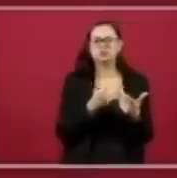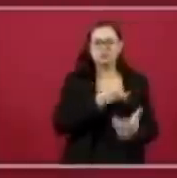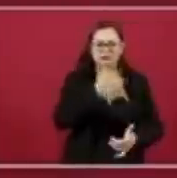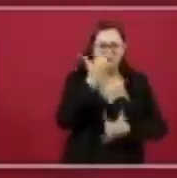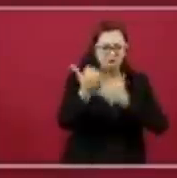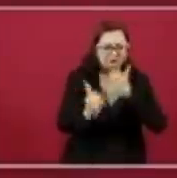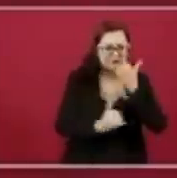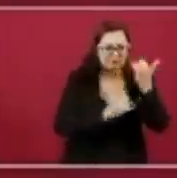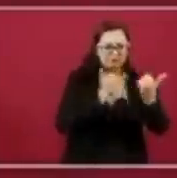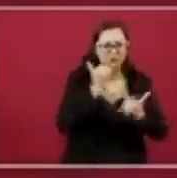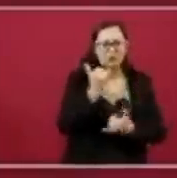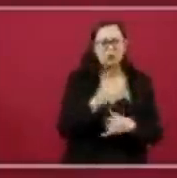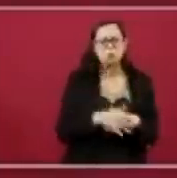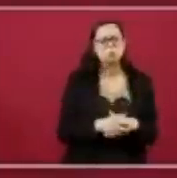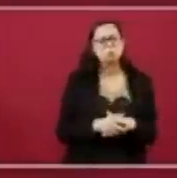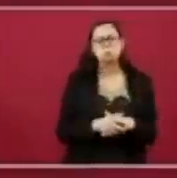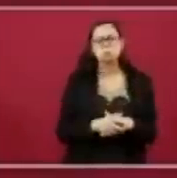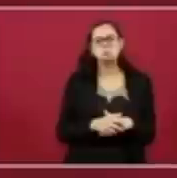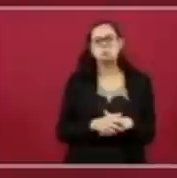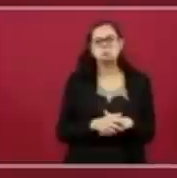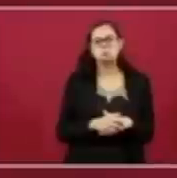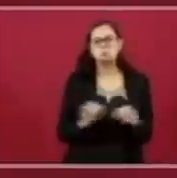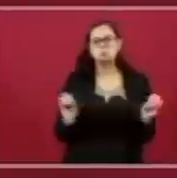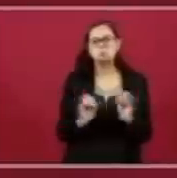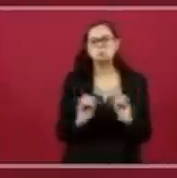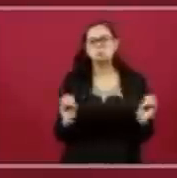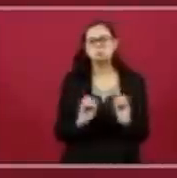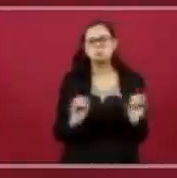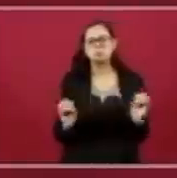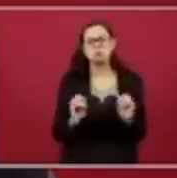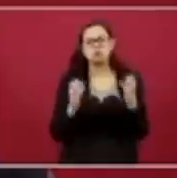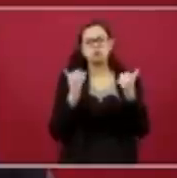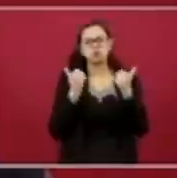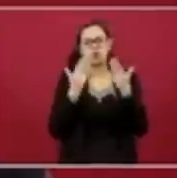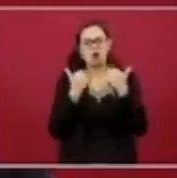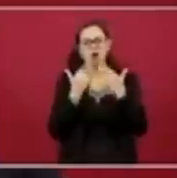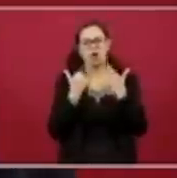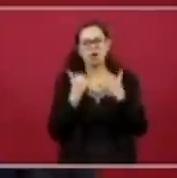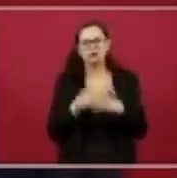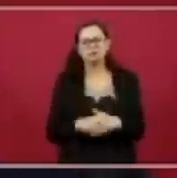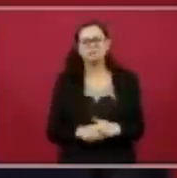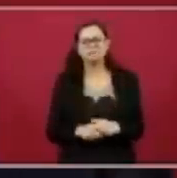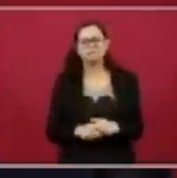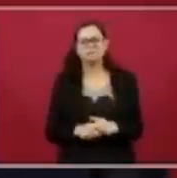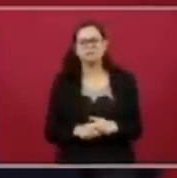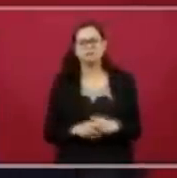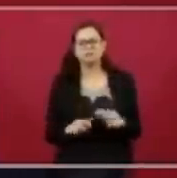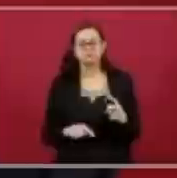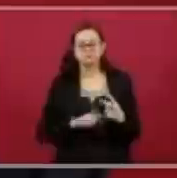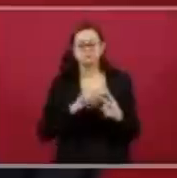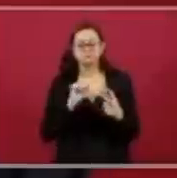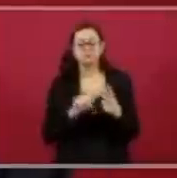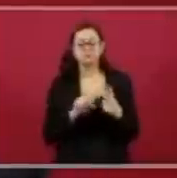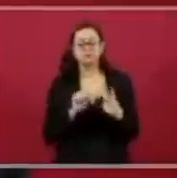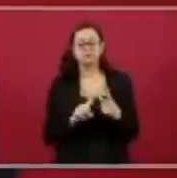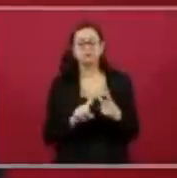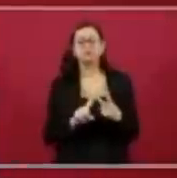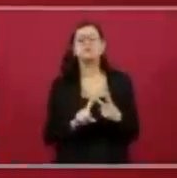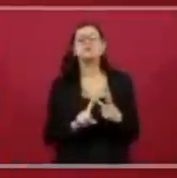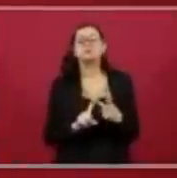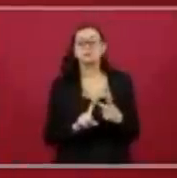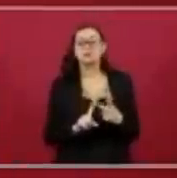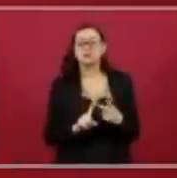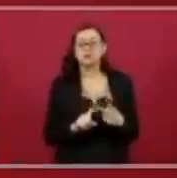errores cometidos, no, no existe eso. Lo segundo, sí vamos a presentar